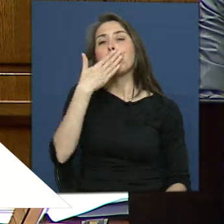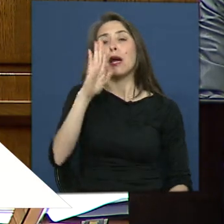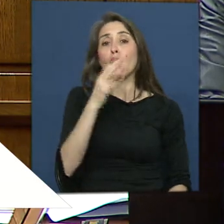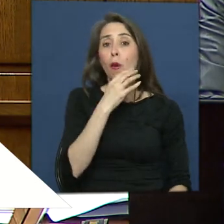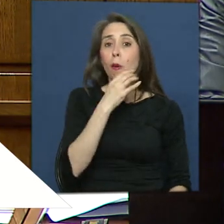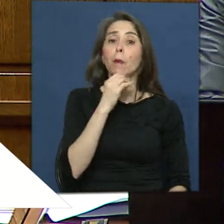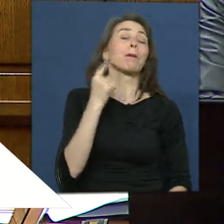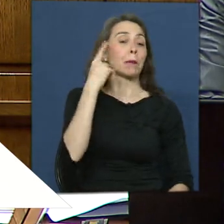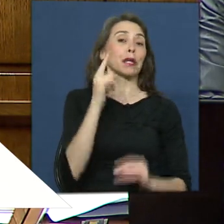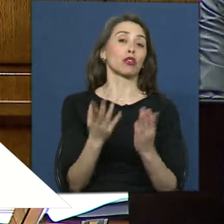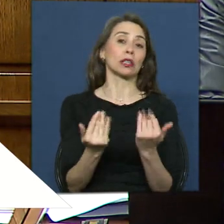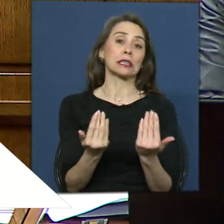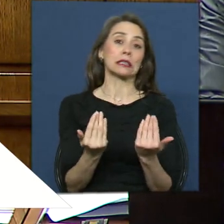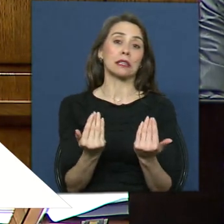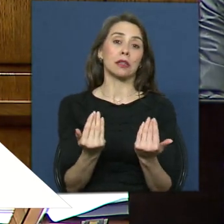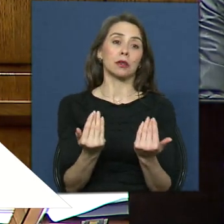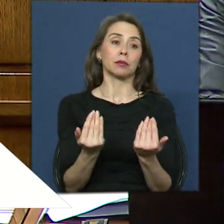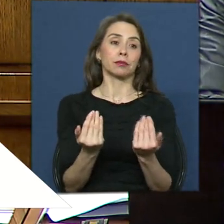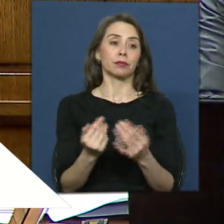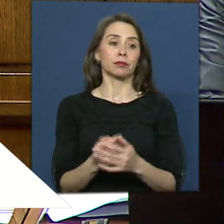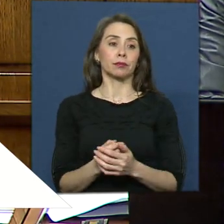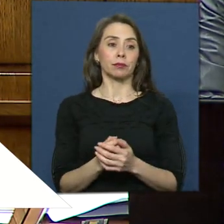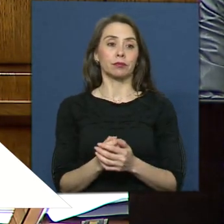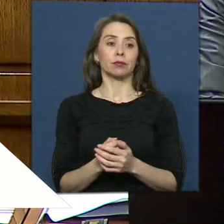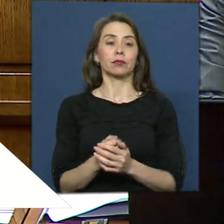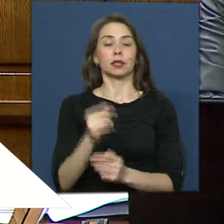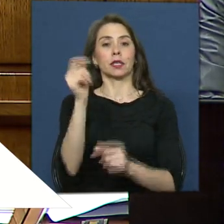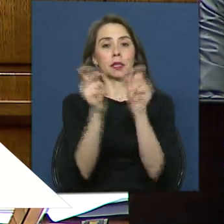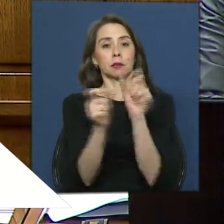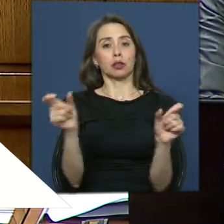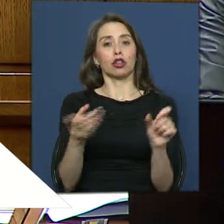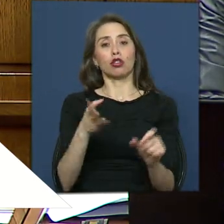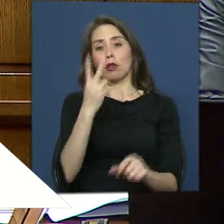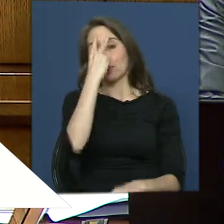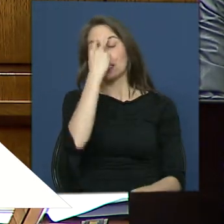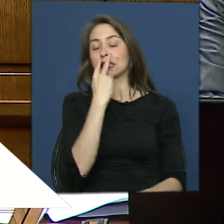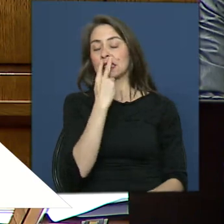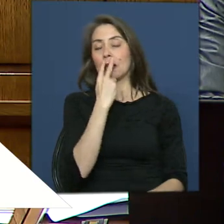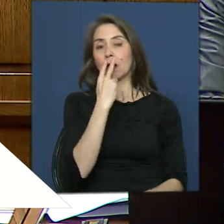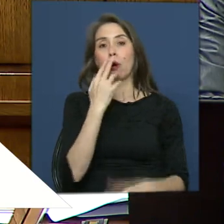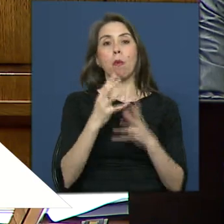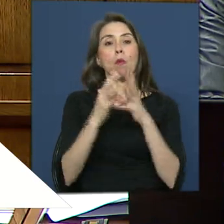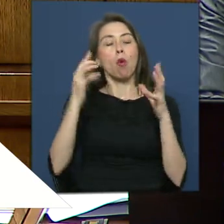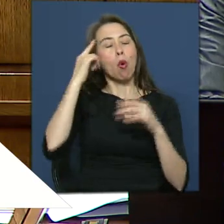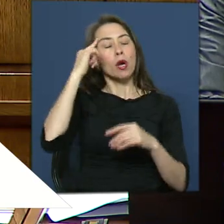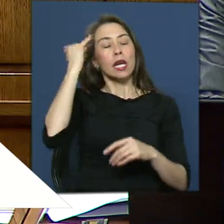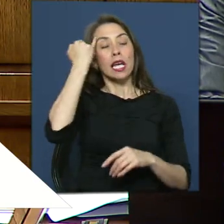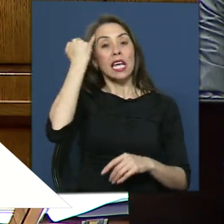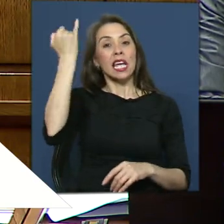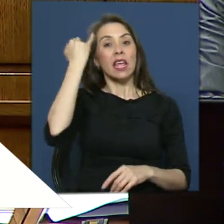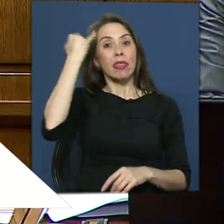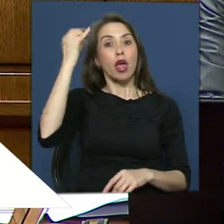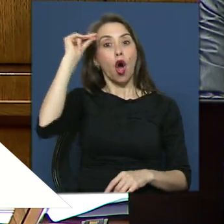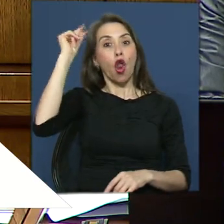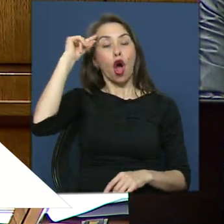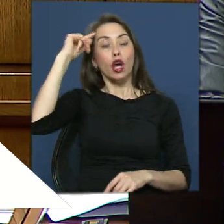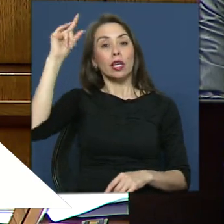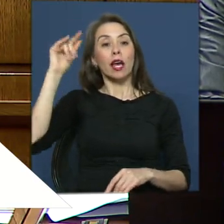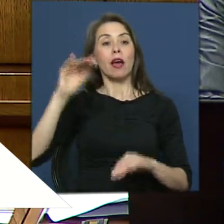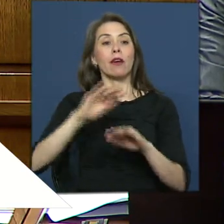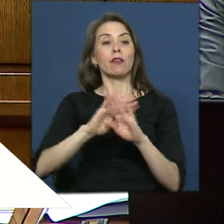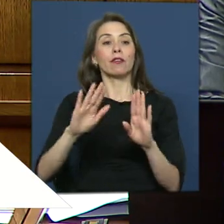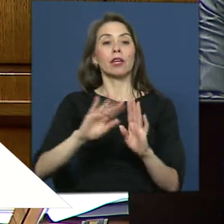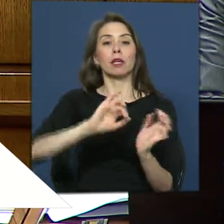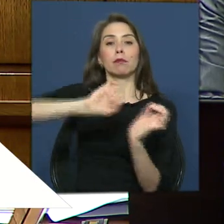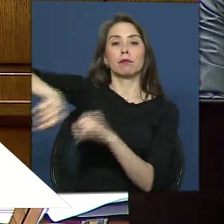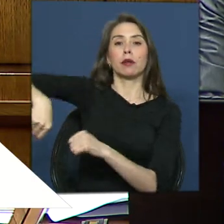necesaria. Y yo espero que aquellos que siguen enceguecidos por la sobreideologización, de una vez por todas, dejen de mirar en